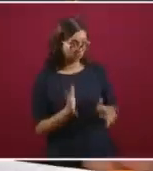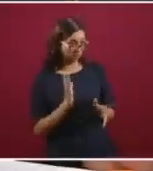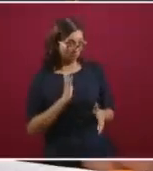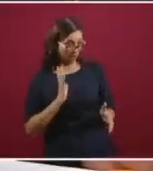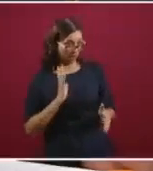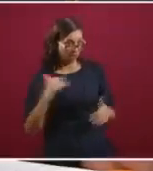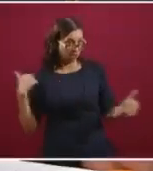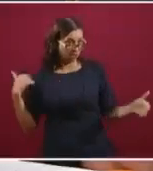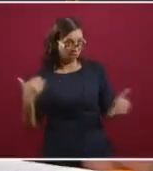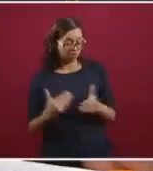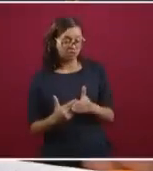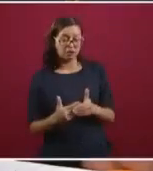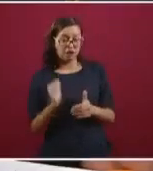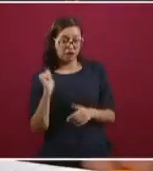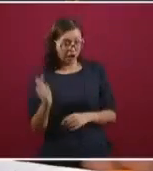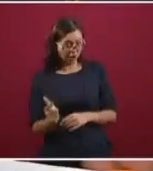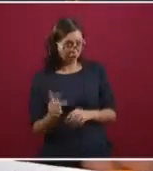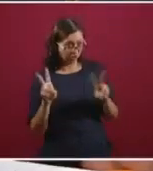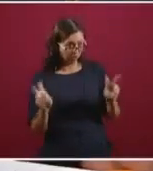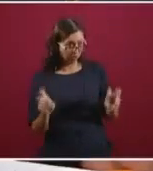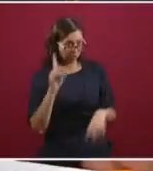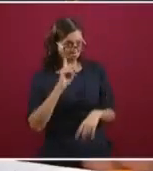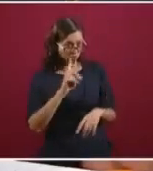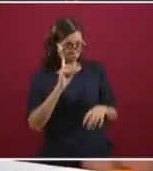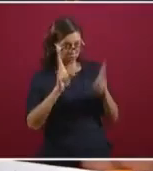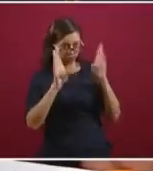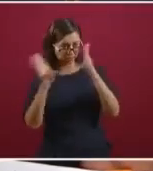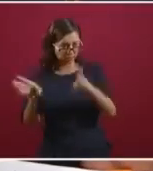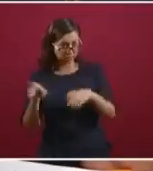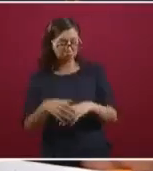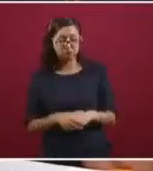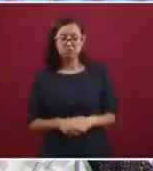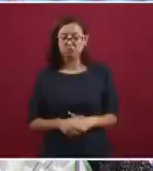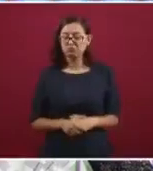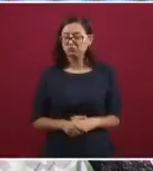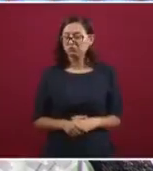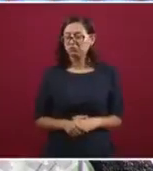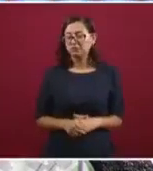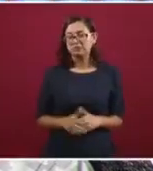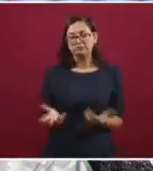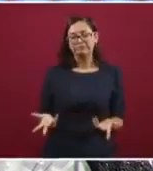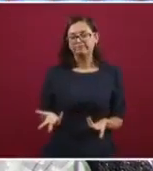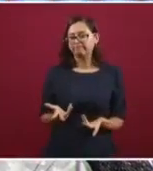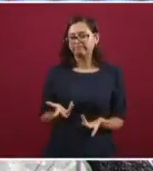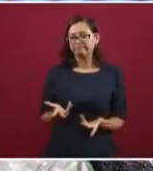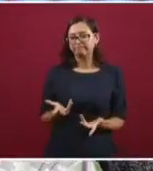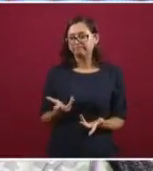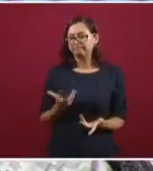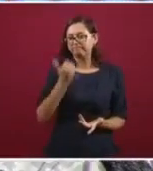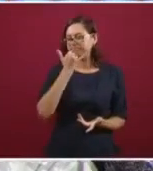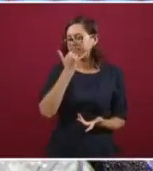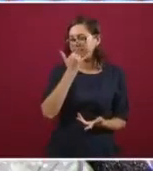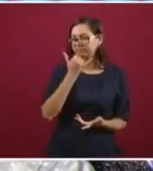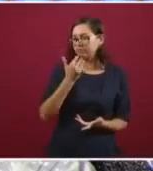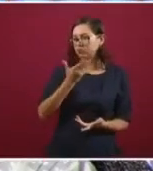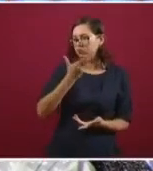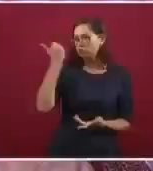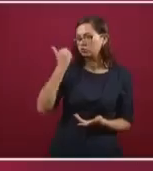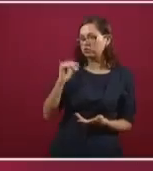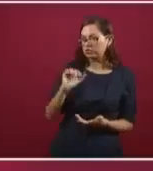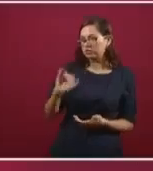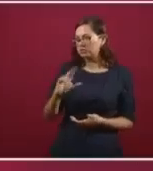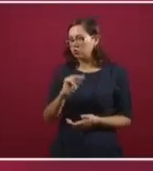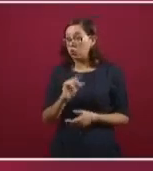lleva de operación la Guardia Nacional? No tendría ahorita, no tengo el dato de que se